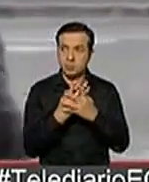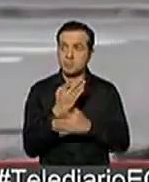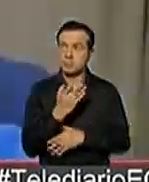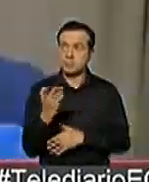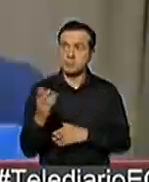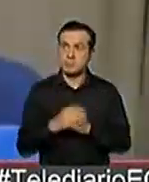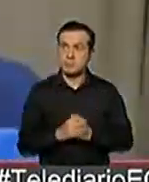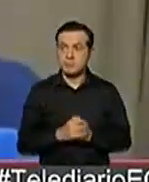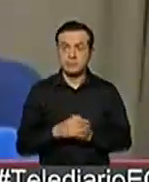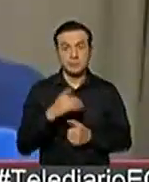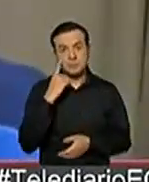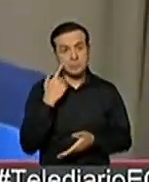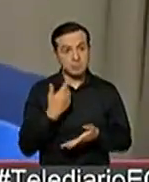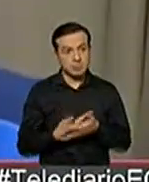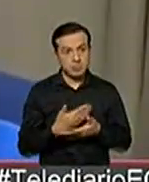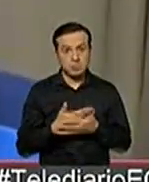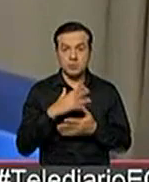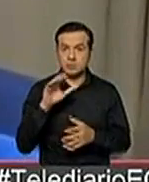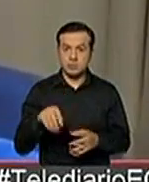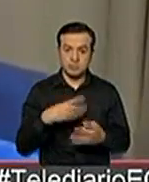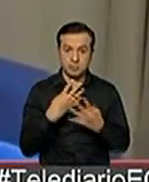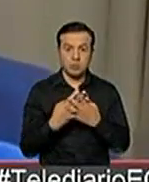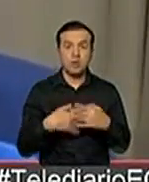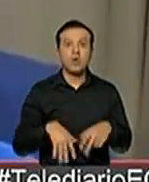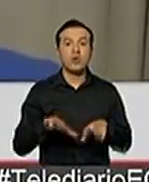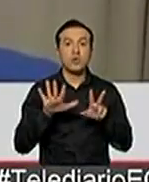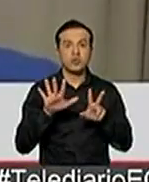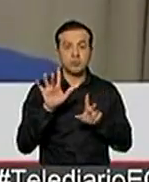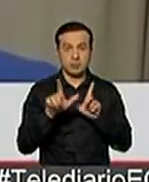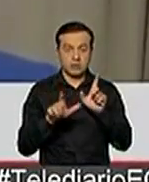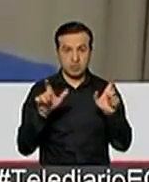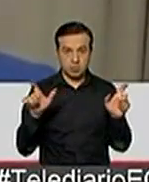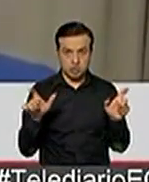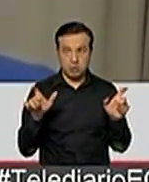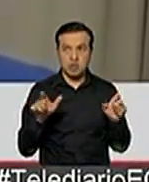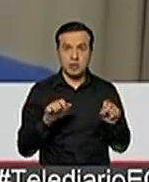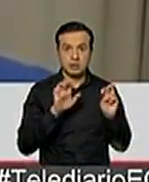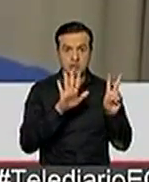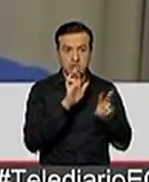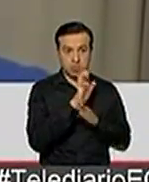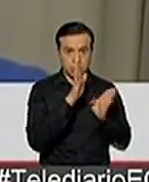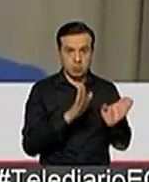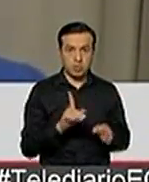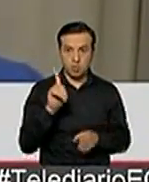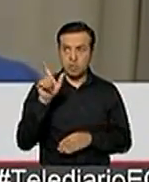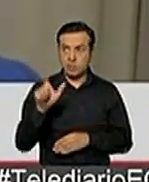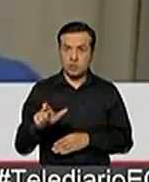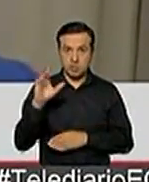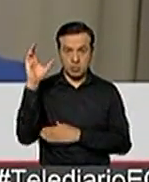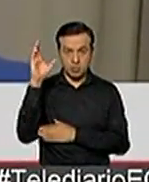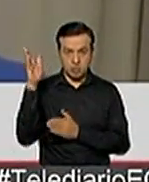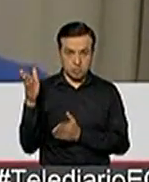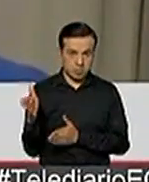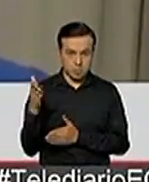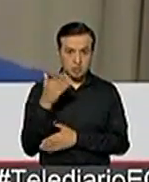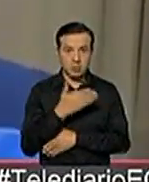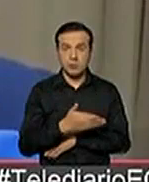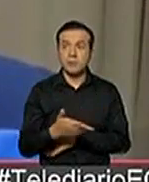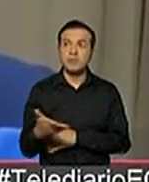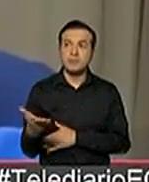caso. En delito flagrante procedimos a la aprehensión de 8 ciudadanos, 7 ecuatorianos y uno de nacionalidad colombiana, que se